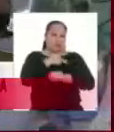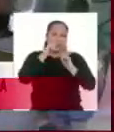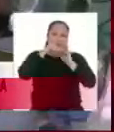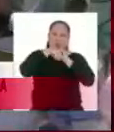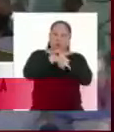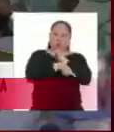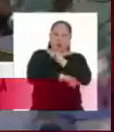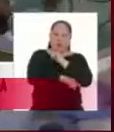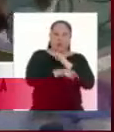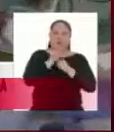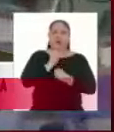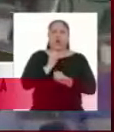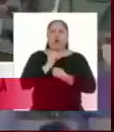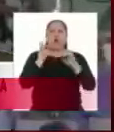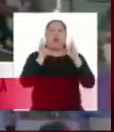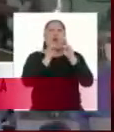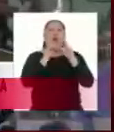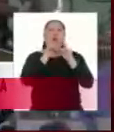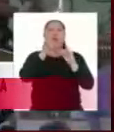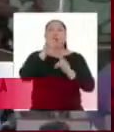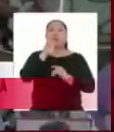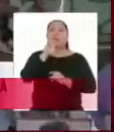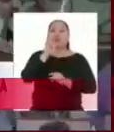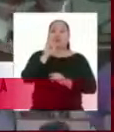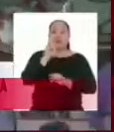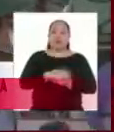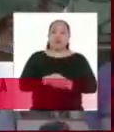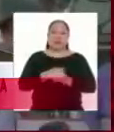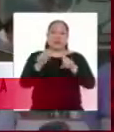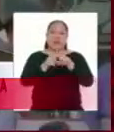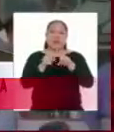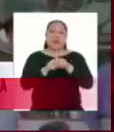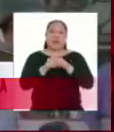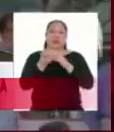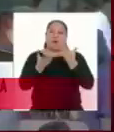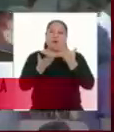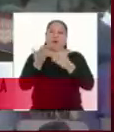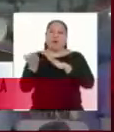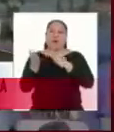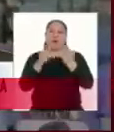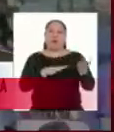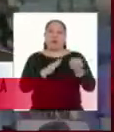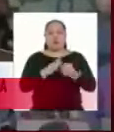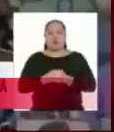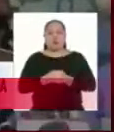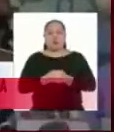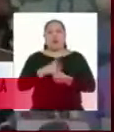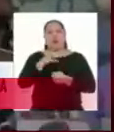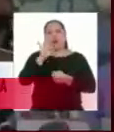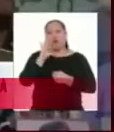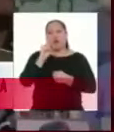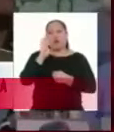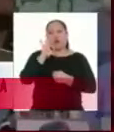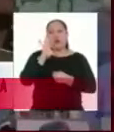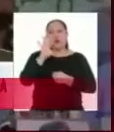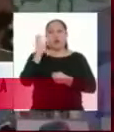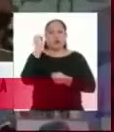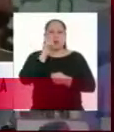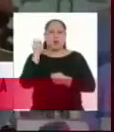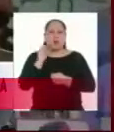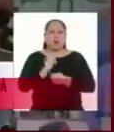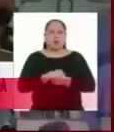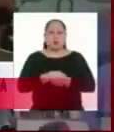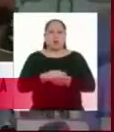la necesidad de ir a una cama UCI y aún ante la posibilidad de fallecer. Más del